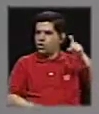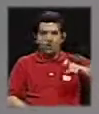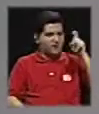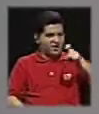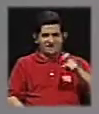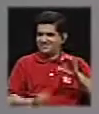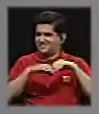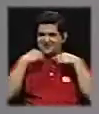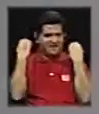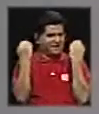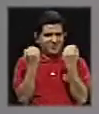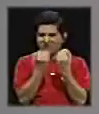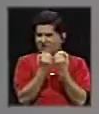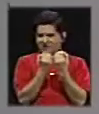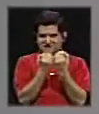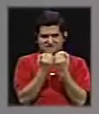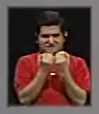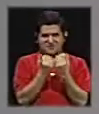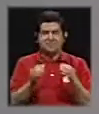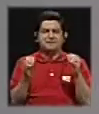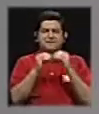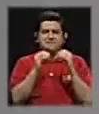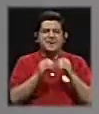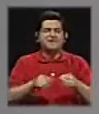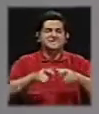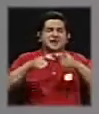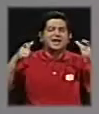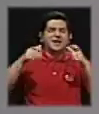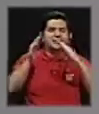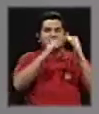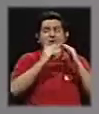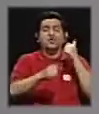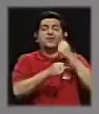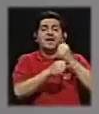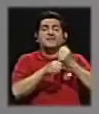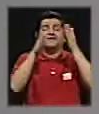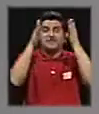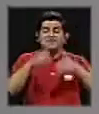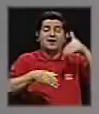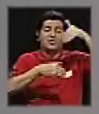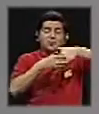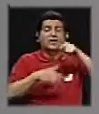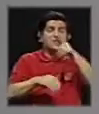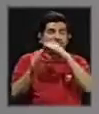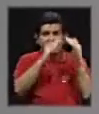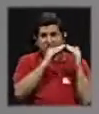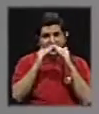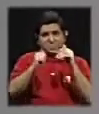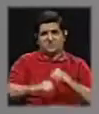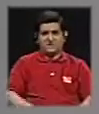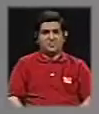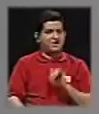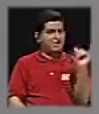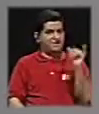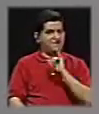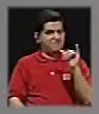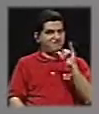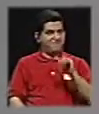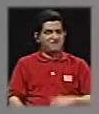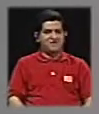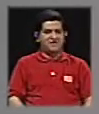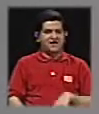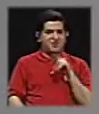hacia organizaciones, sino hacia un grueso de la población que trabaja dentro de sus comunidades. Uh-huh. Igualmente